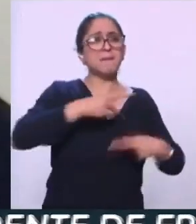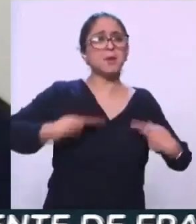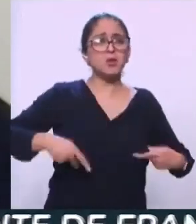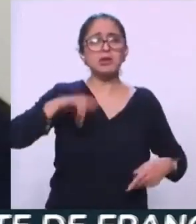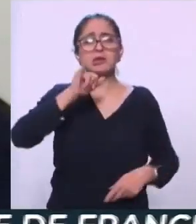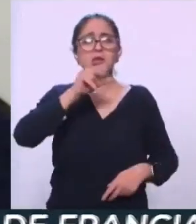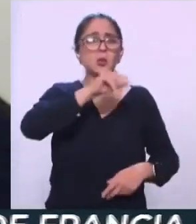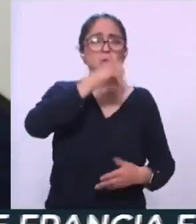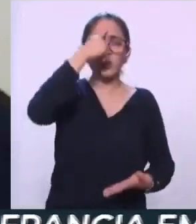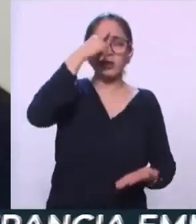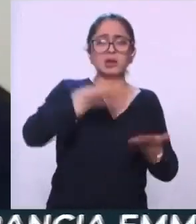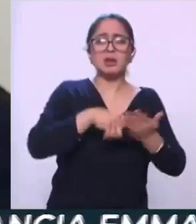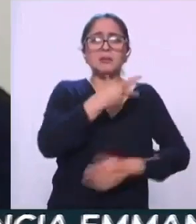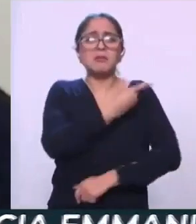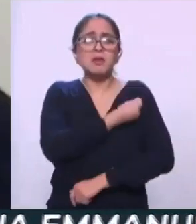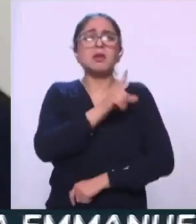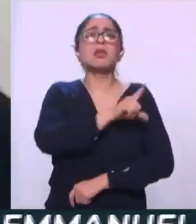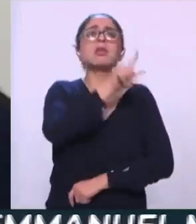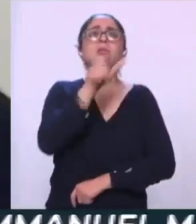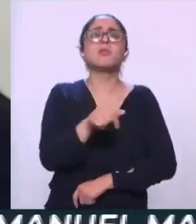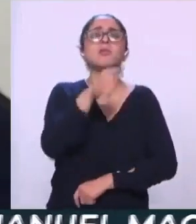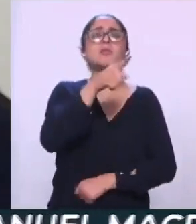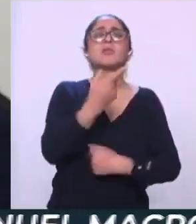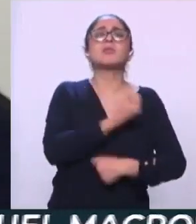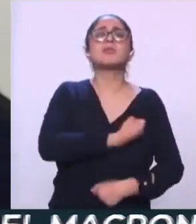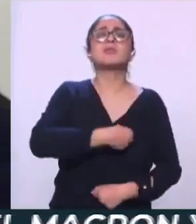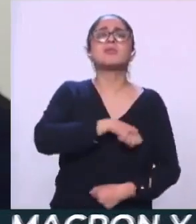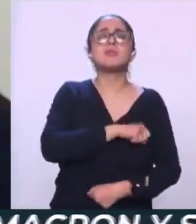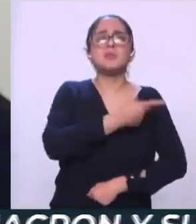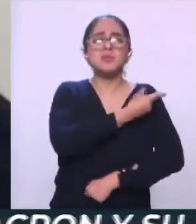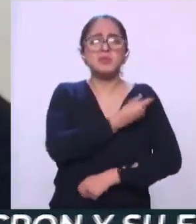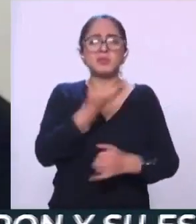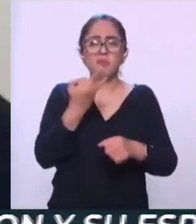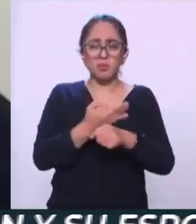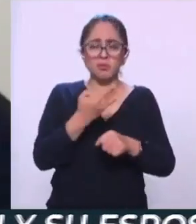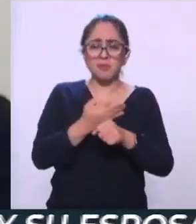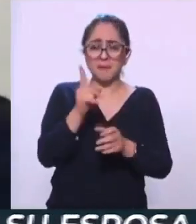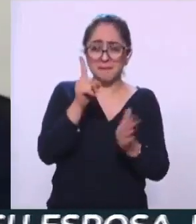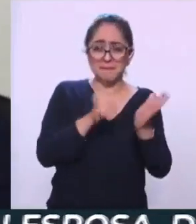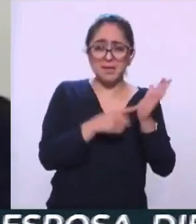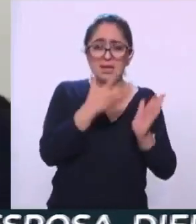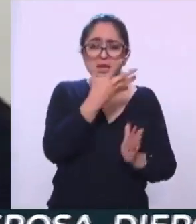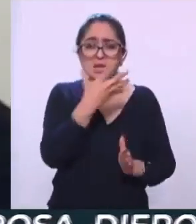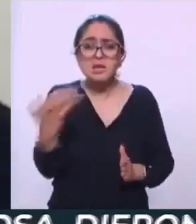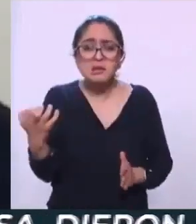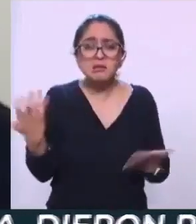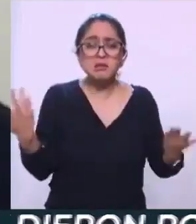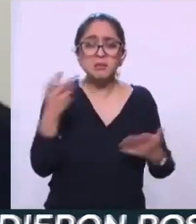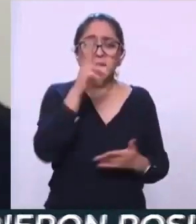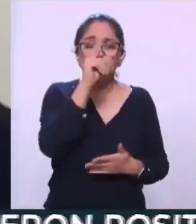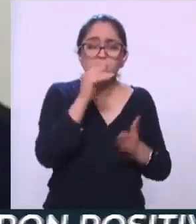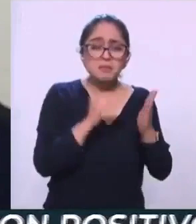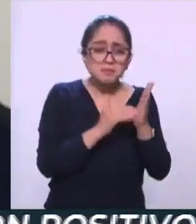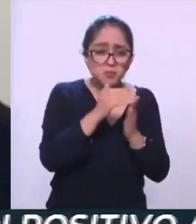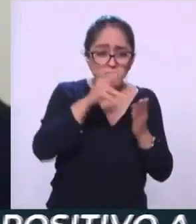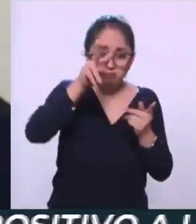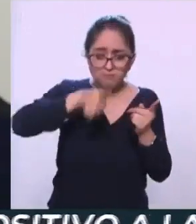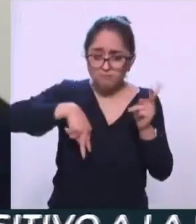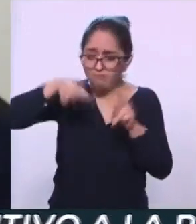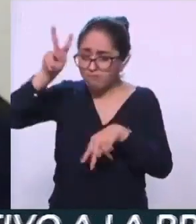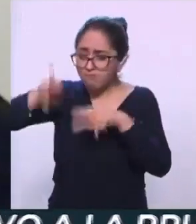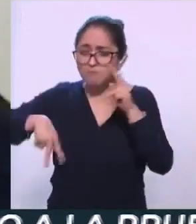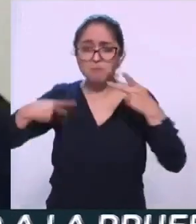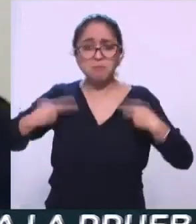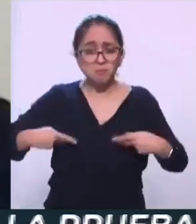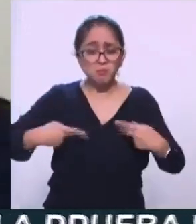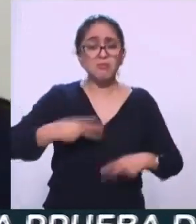la salud de las personas, porque estos tweets apenas 1,500 tuvieron más de 80 millones de lecturas aproximadamente. Y